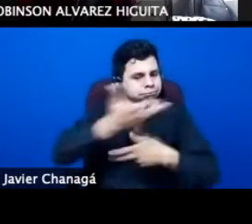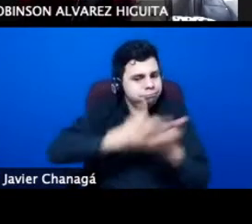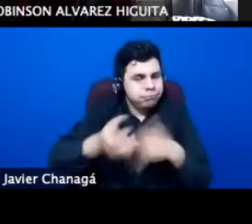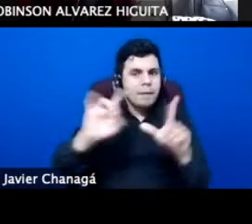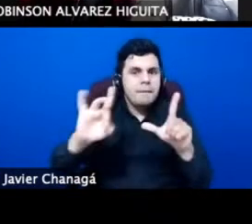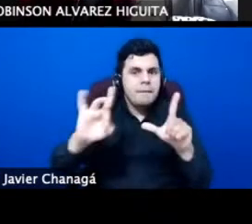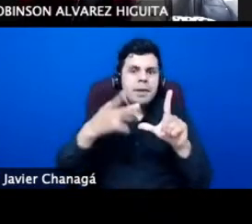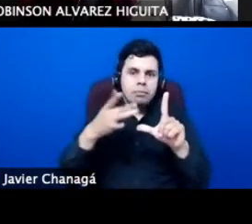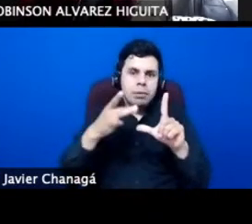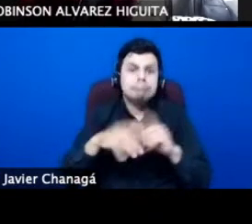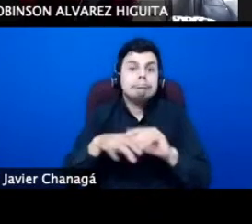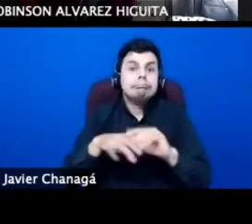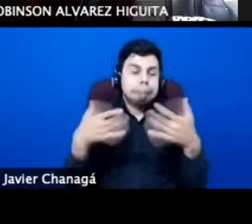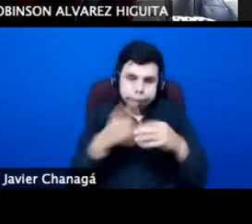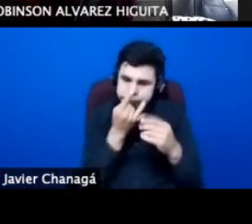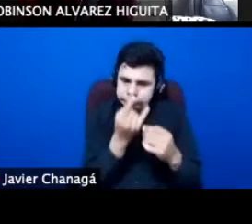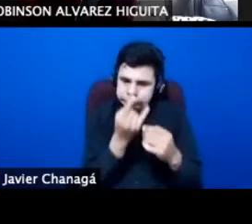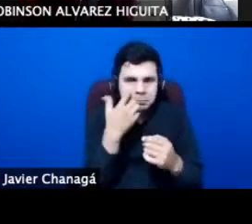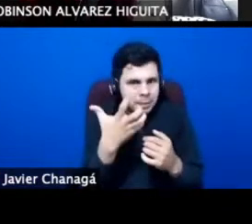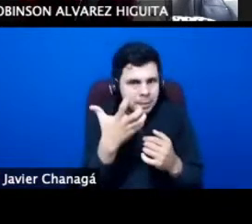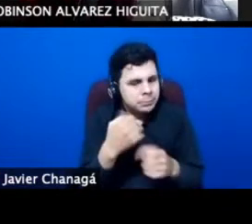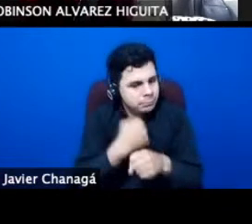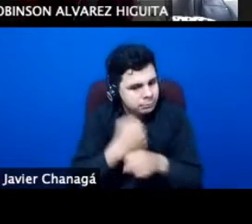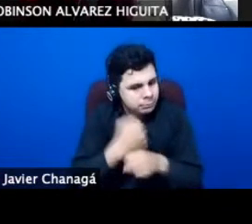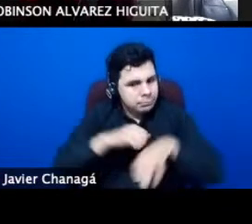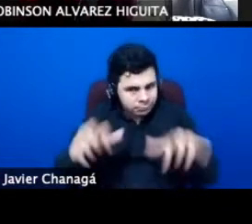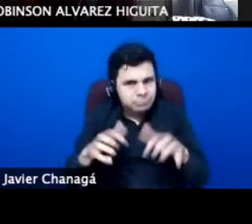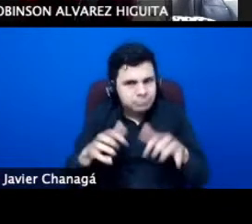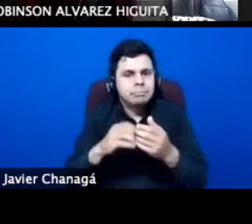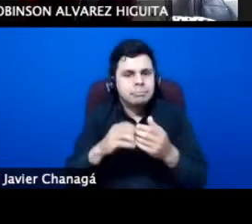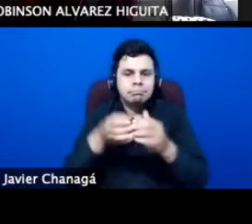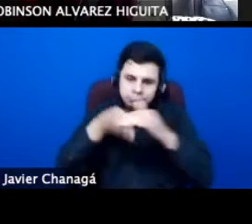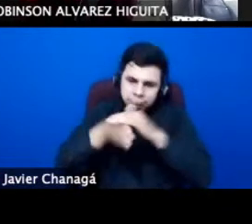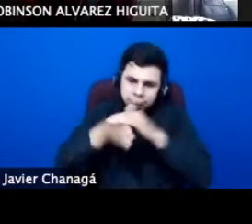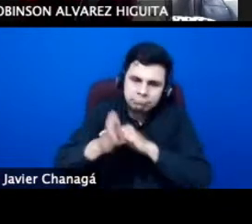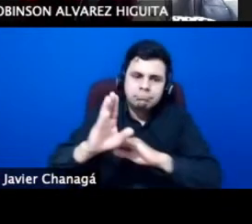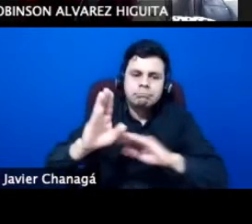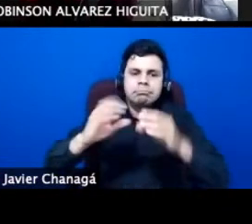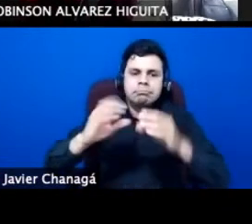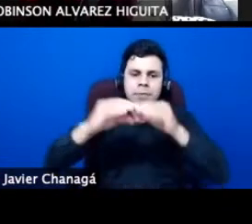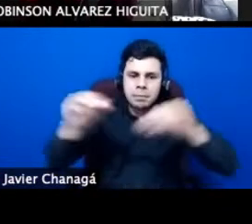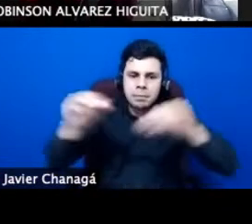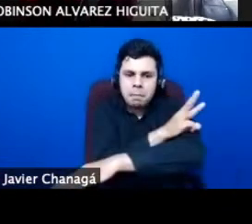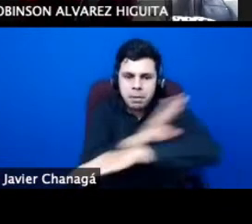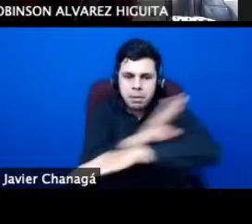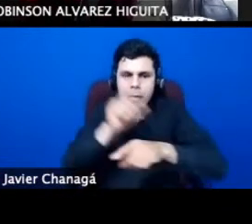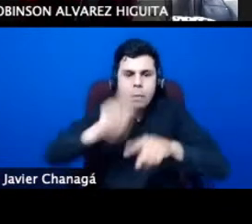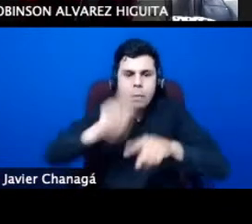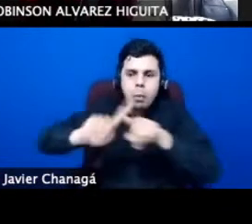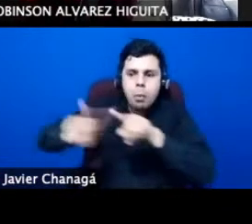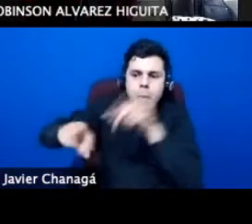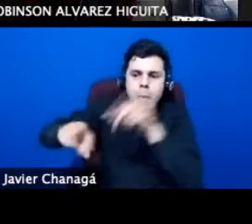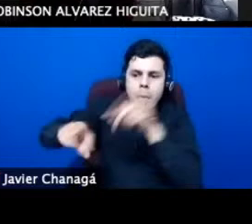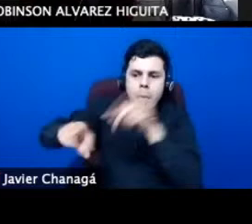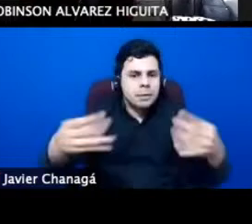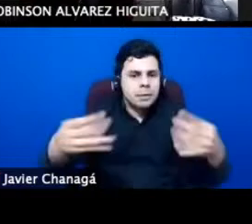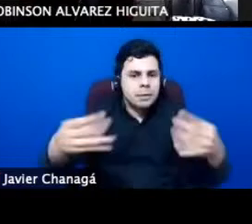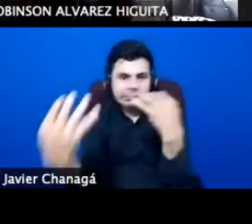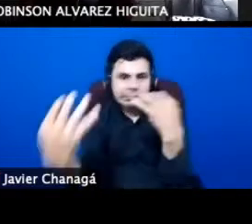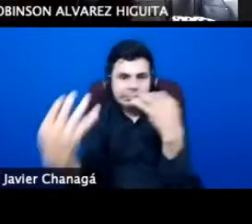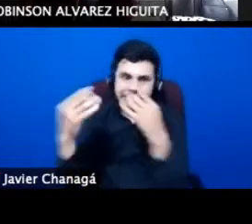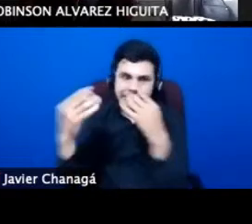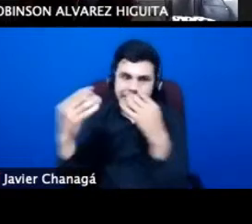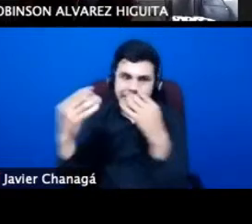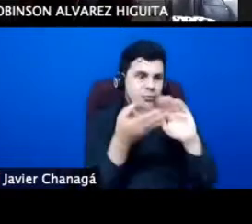interesante conocer las plataformas y los públicos que estaban también en esa comunidad virtual.